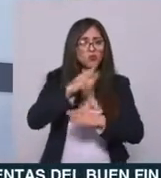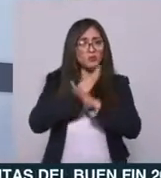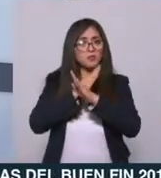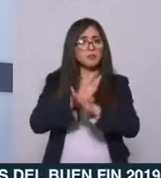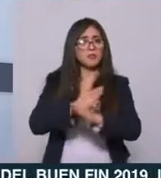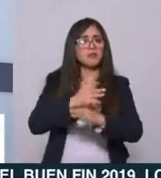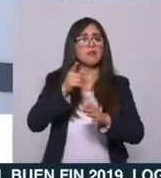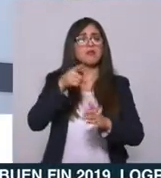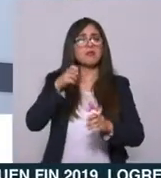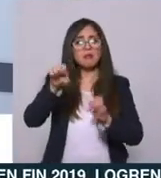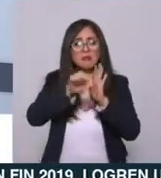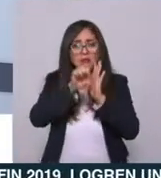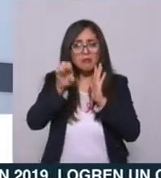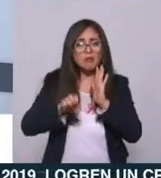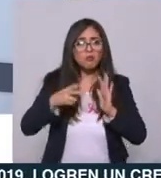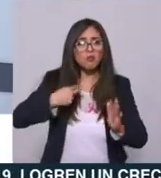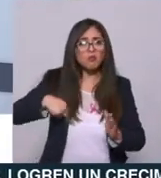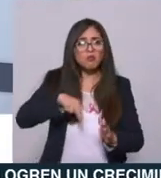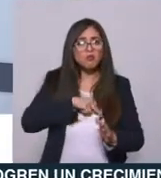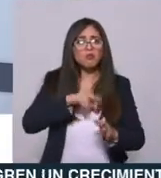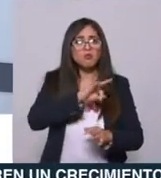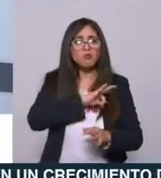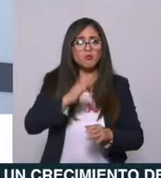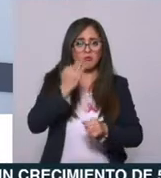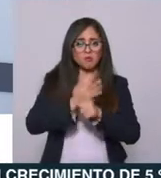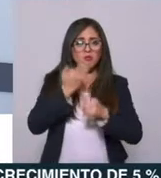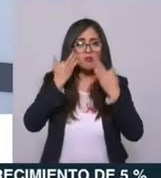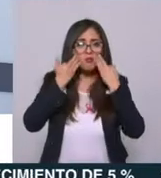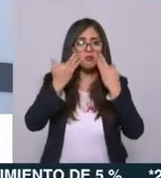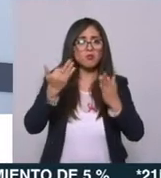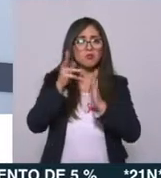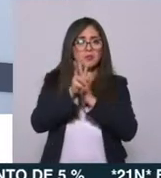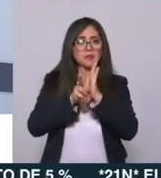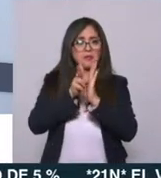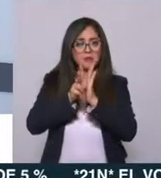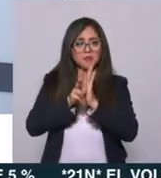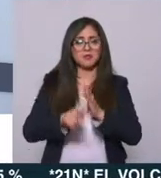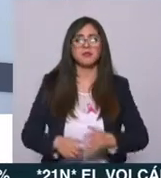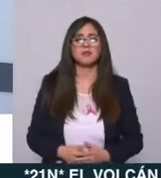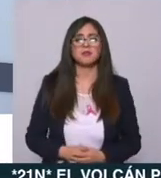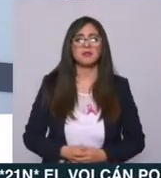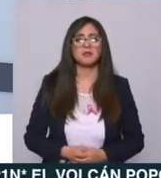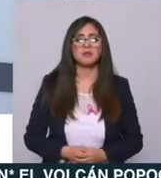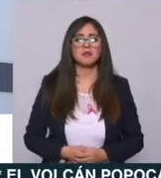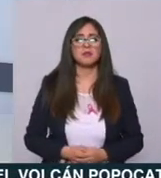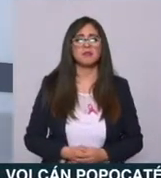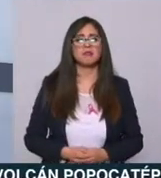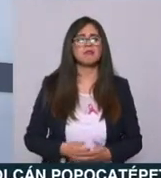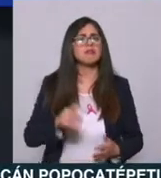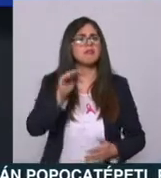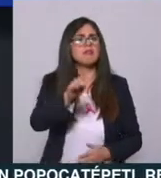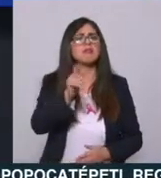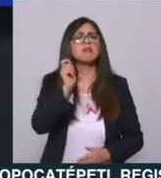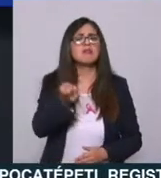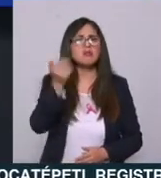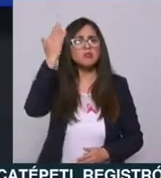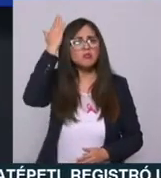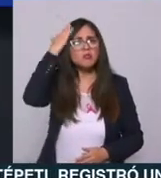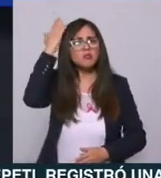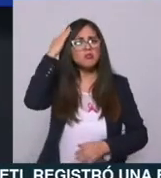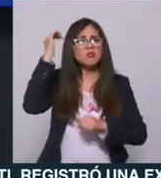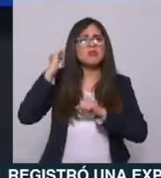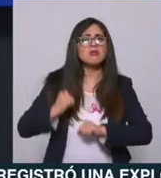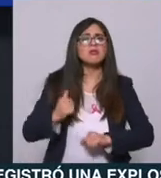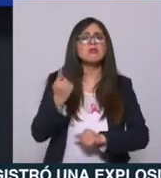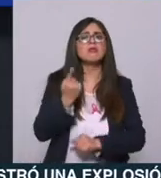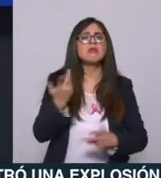nuestra parte. Dejar que las cosas pasen, ahí lo vemos en el video. Y precisamente, Linda, las autoridades, ¿cómo han respondido ante esta lamentable